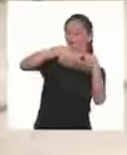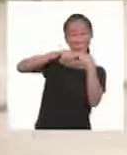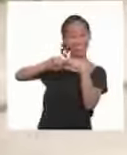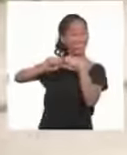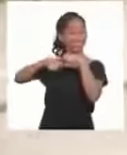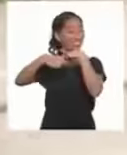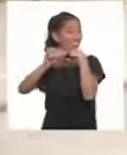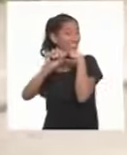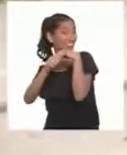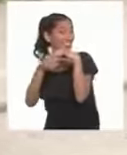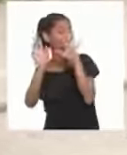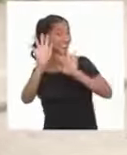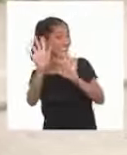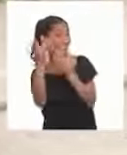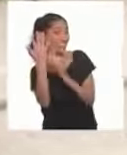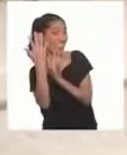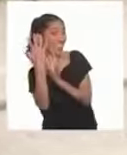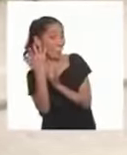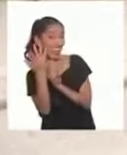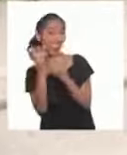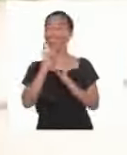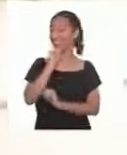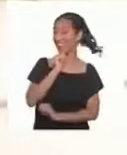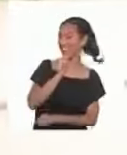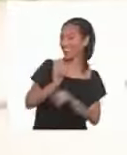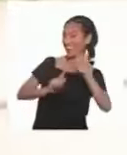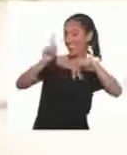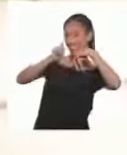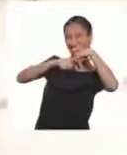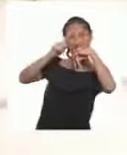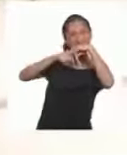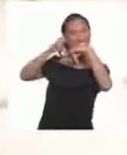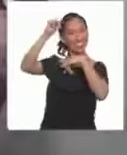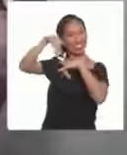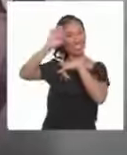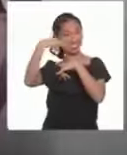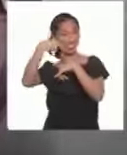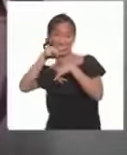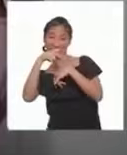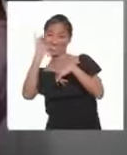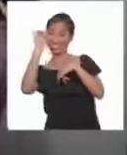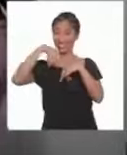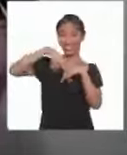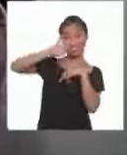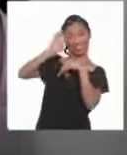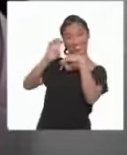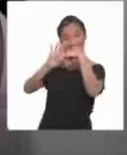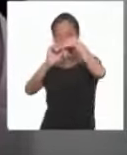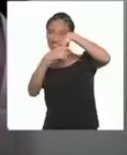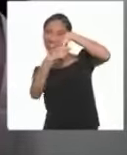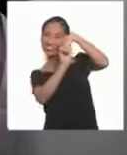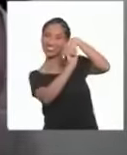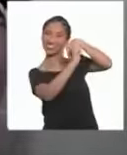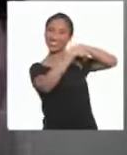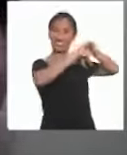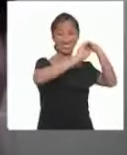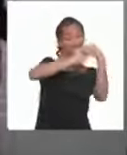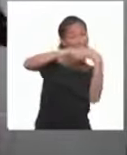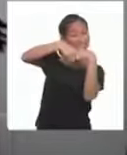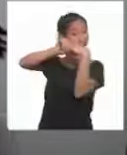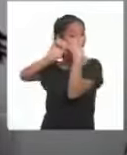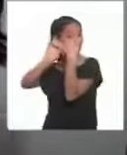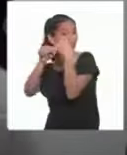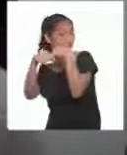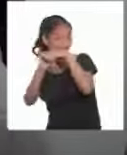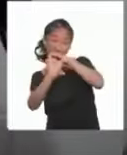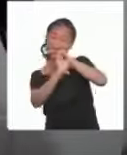jabón. ¡Esperen! ¡Faltó el dedo meñique! ¡El meñique! Te digo a ti también, te frotamos,